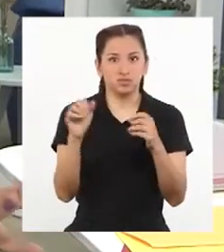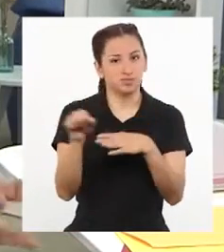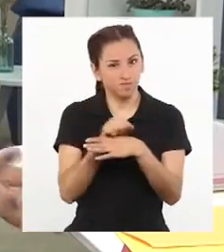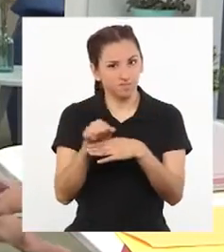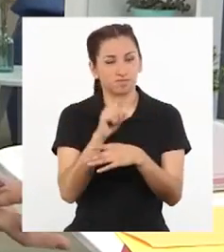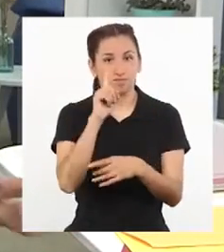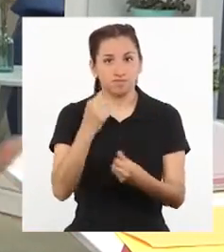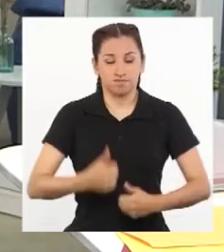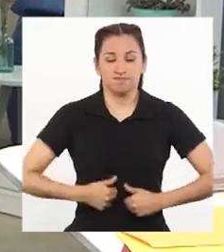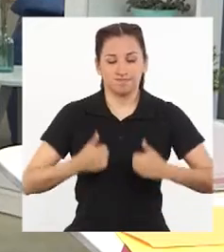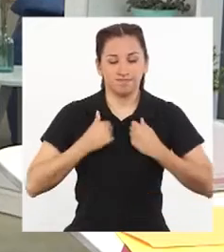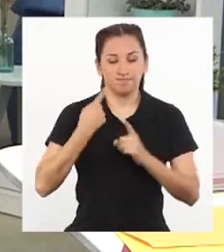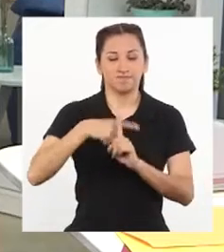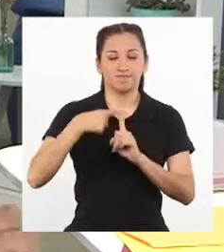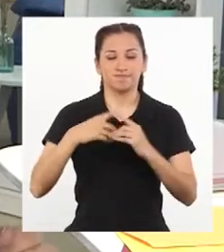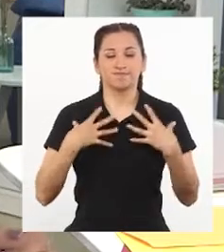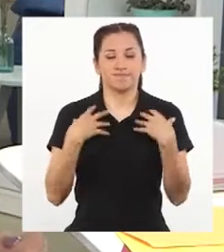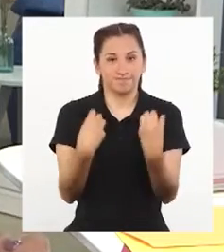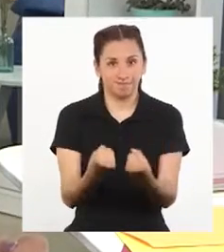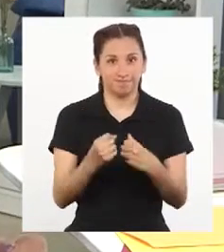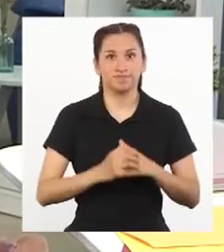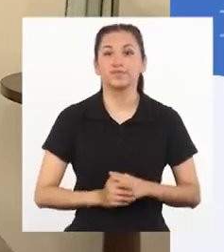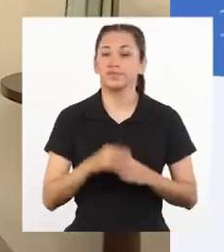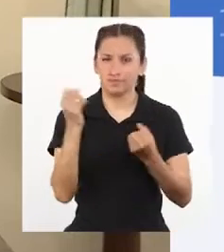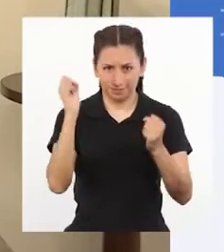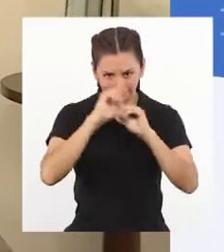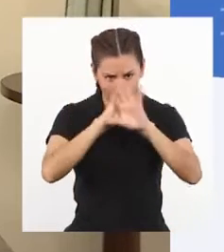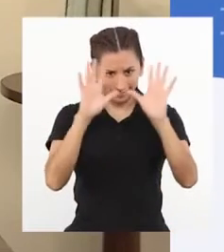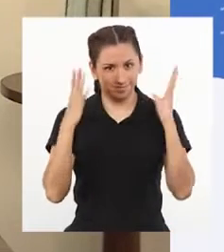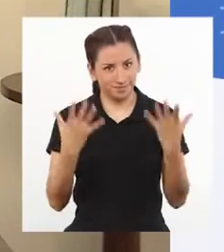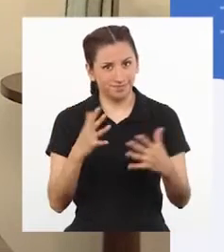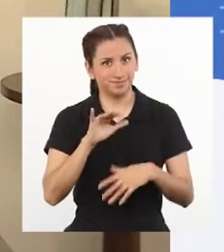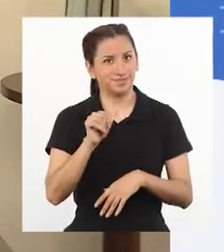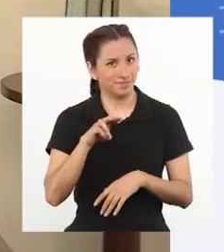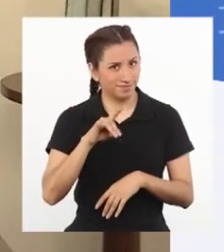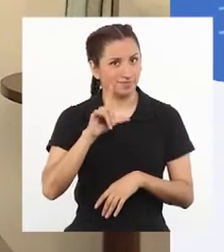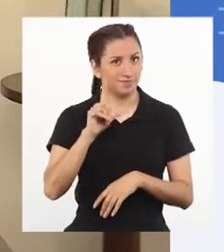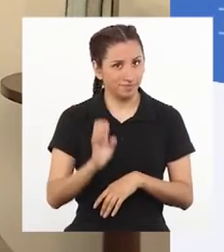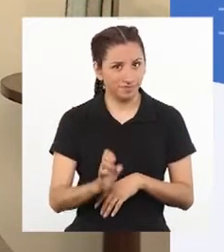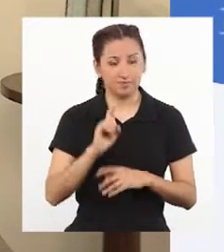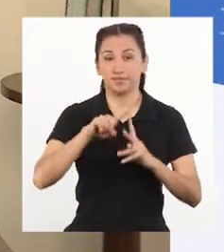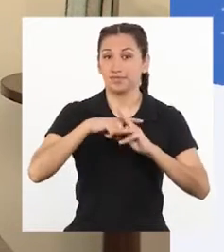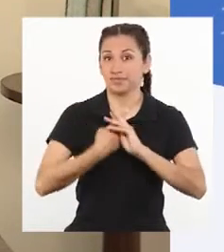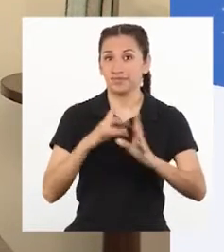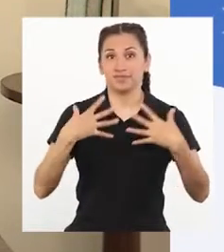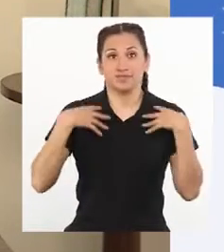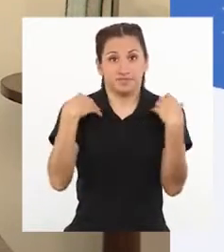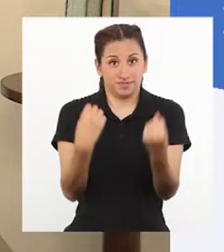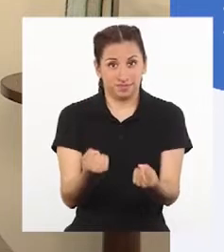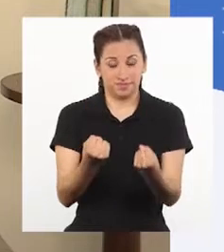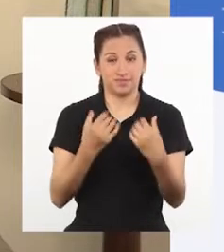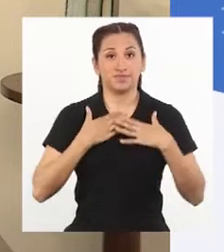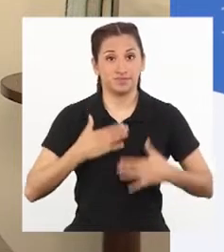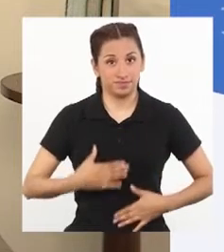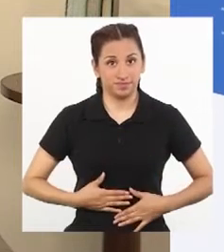aspectos que implica practicar un estilo de vida saludable. Por supuesto, Yamile. Empecemos por la salud